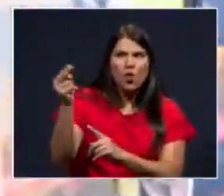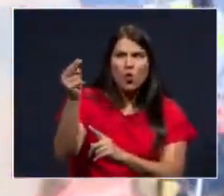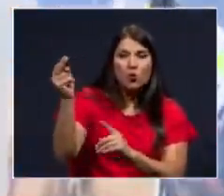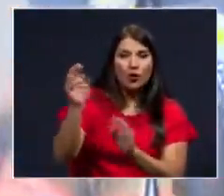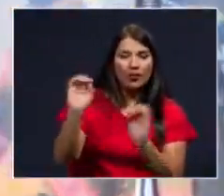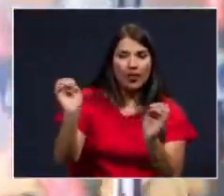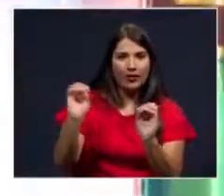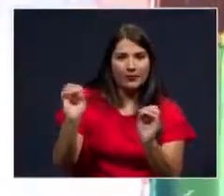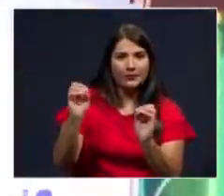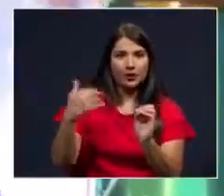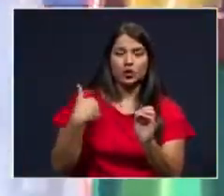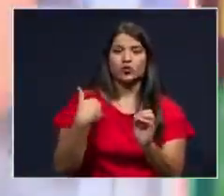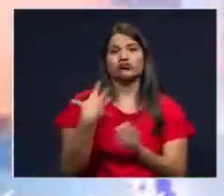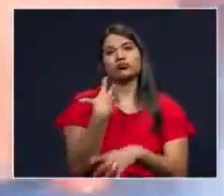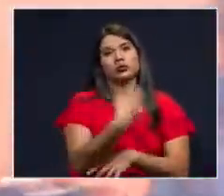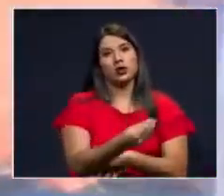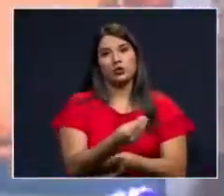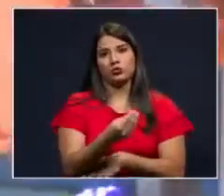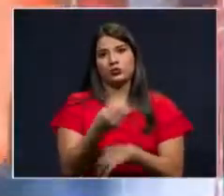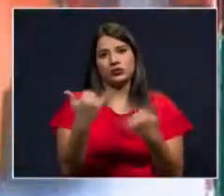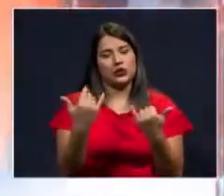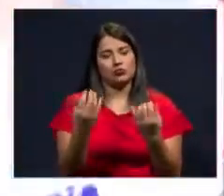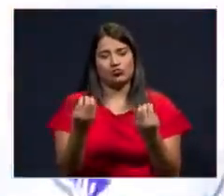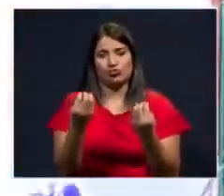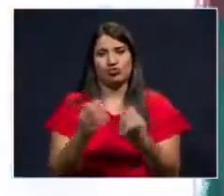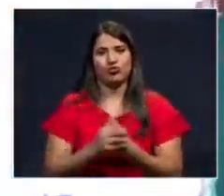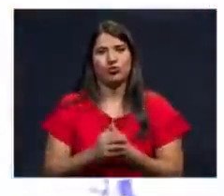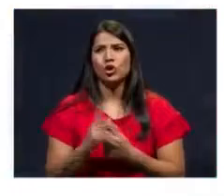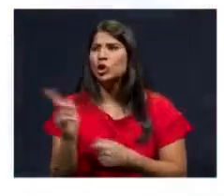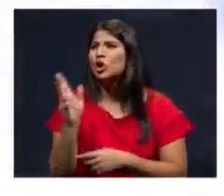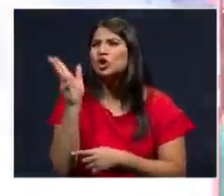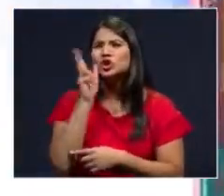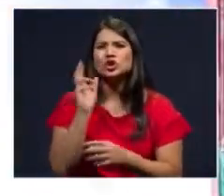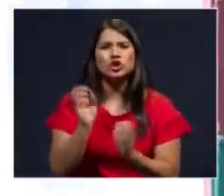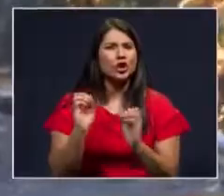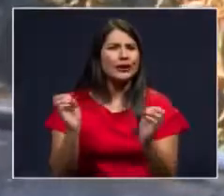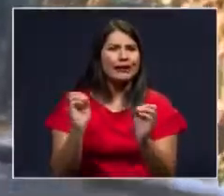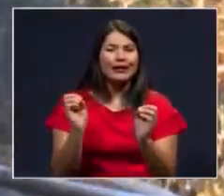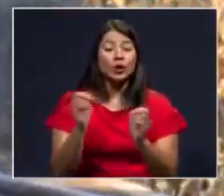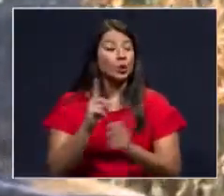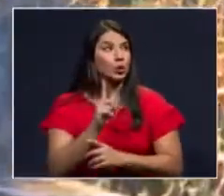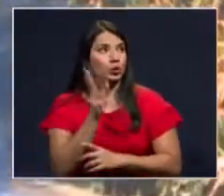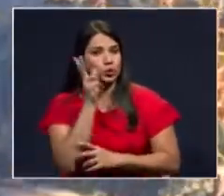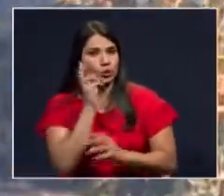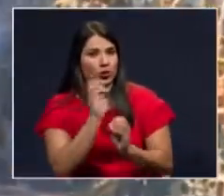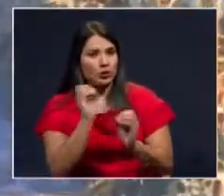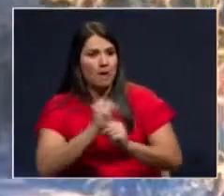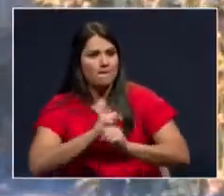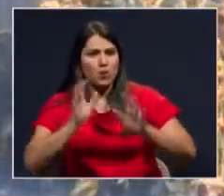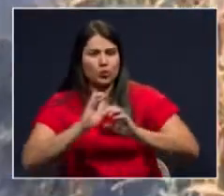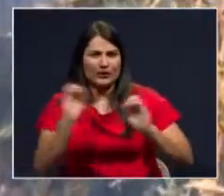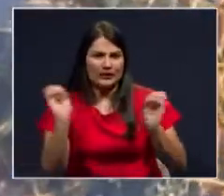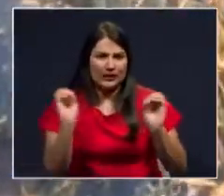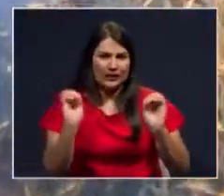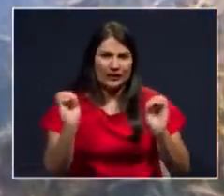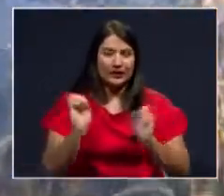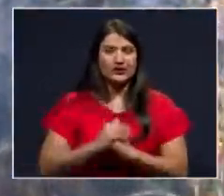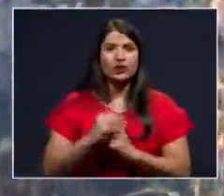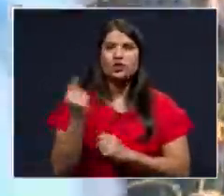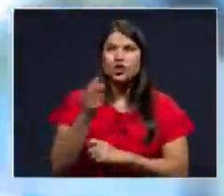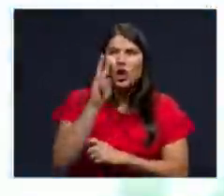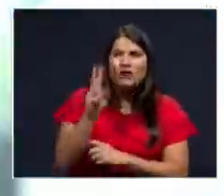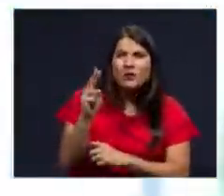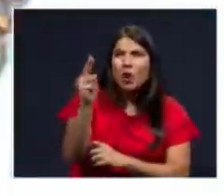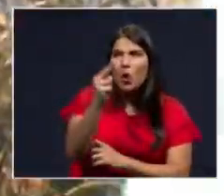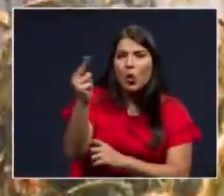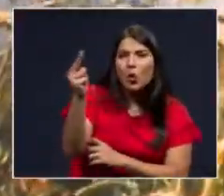pudimos ver y tuvimos que salir porque ya estaba muy avanzado. ¿No se escuchó nada ni alguien que diga? No se escuchó nada que explotara, nada más lo que se vio fue el